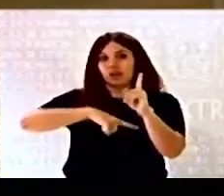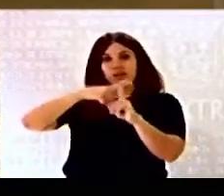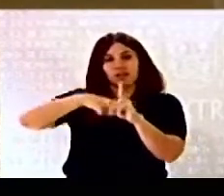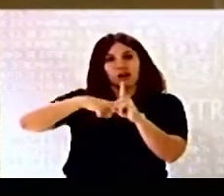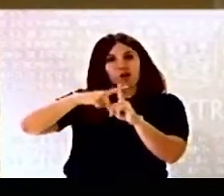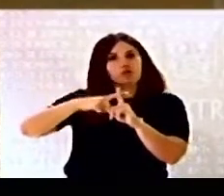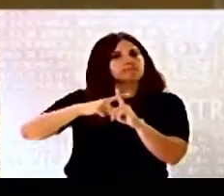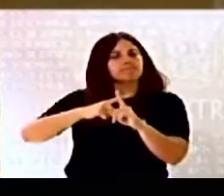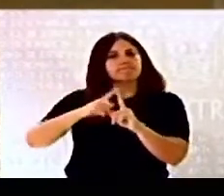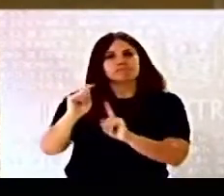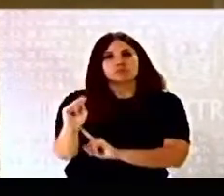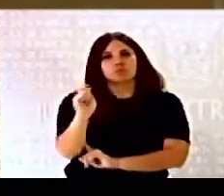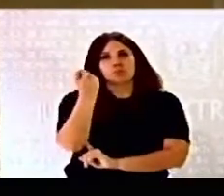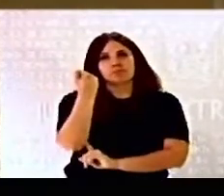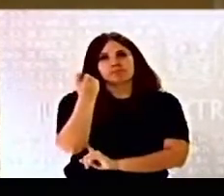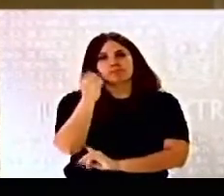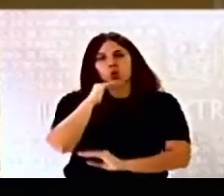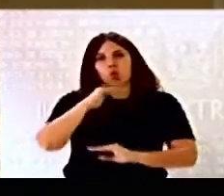incidencia acumulada,